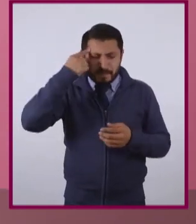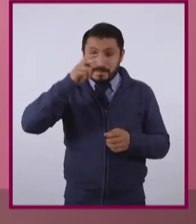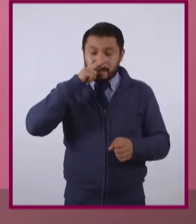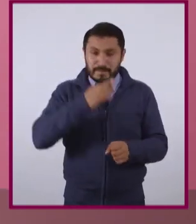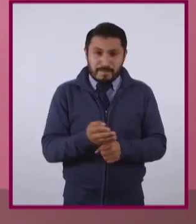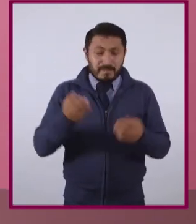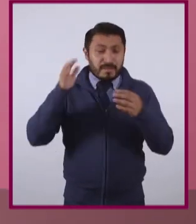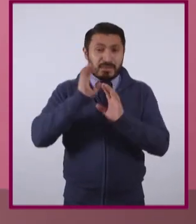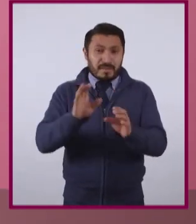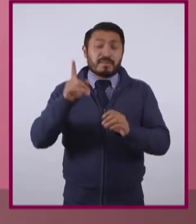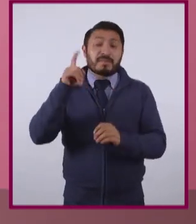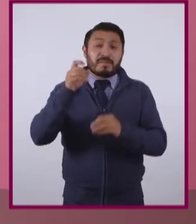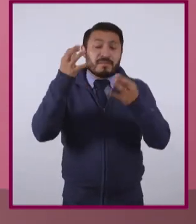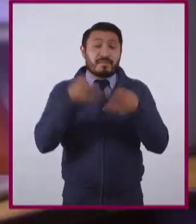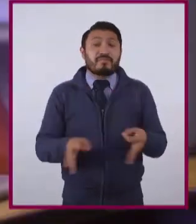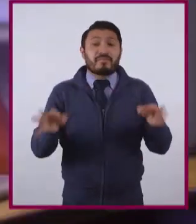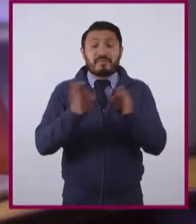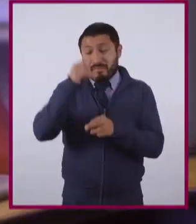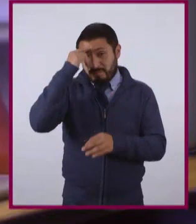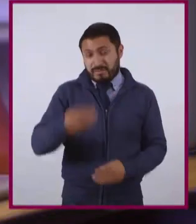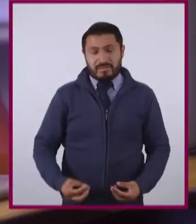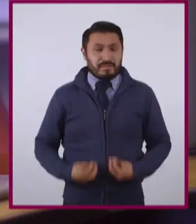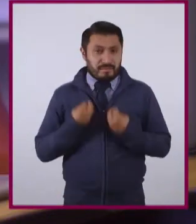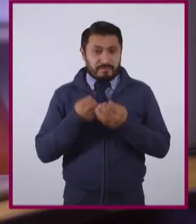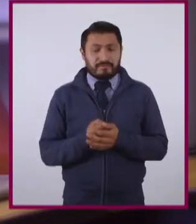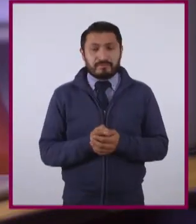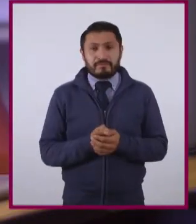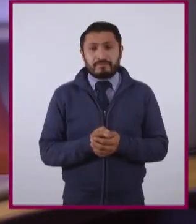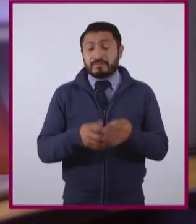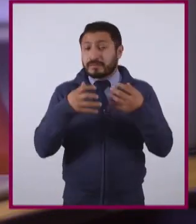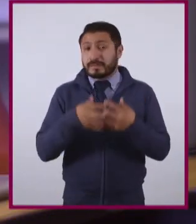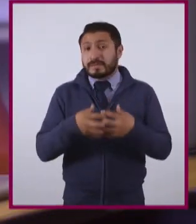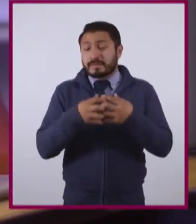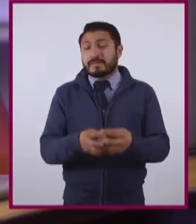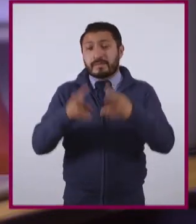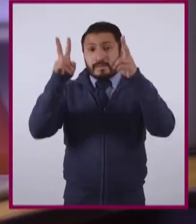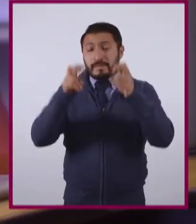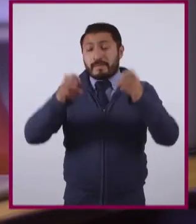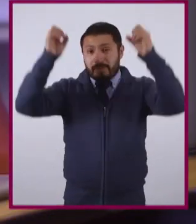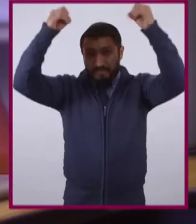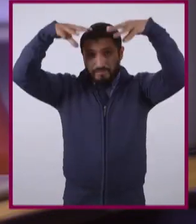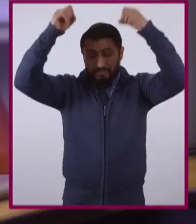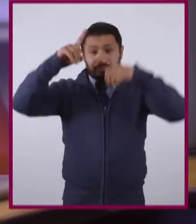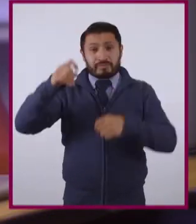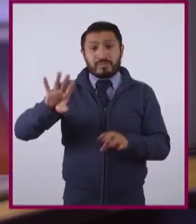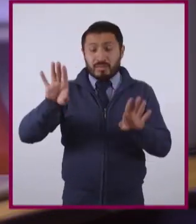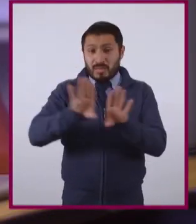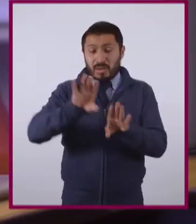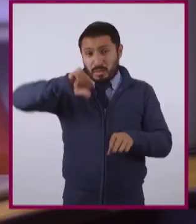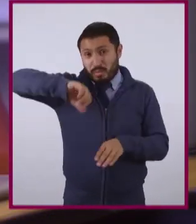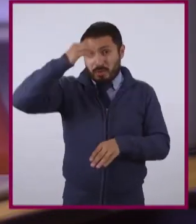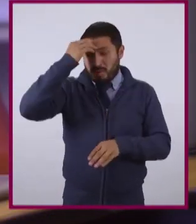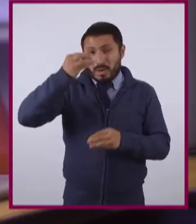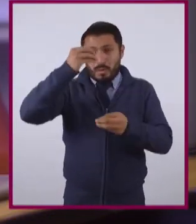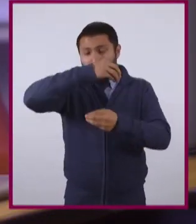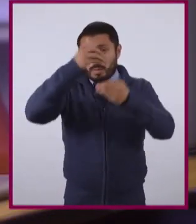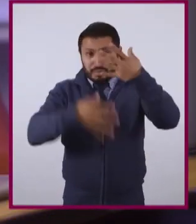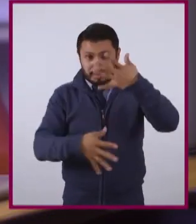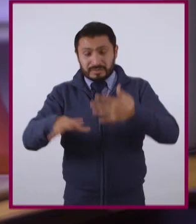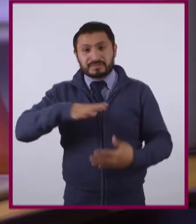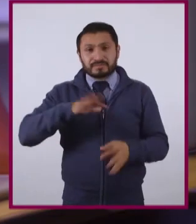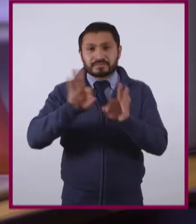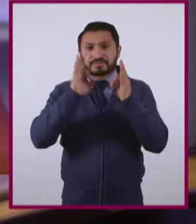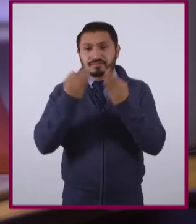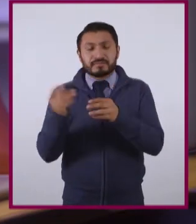cuidar este vital líquido. Sistemas de recolección de agua pluvial como el que conocimos hoy y muchos otros son alternativas